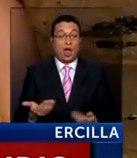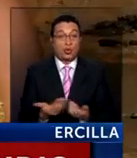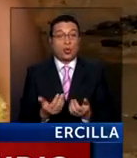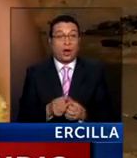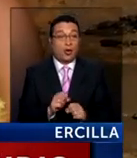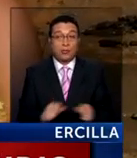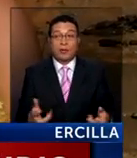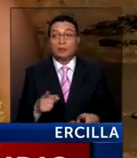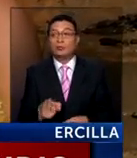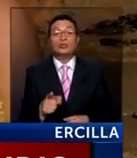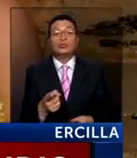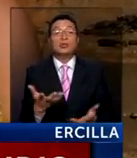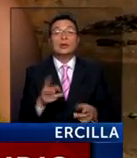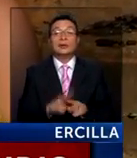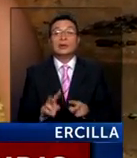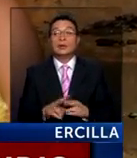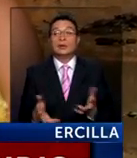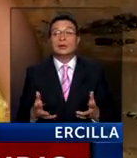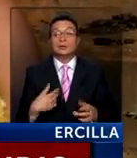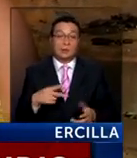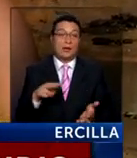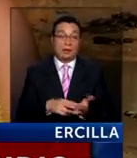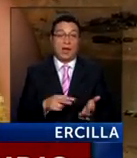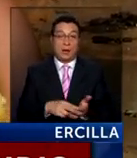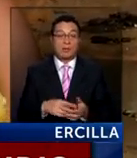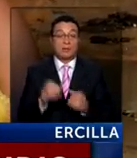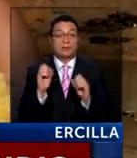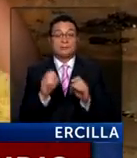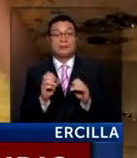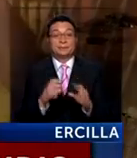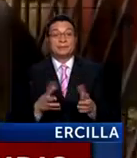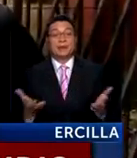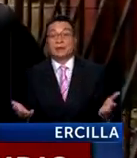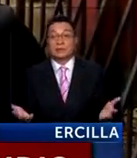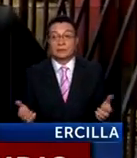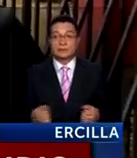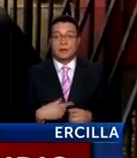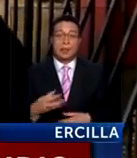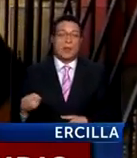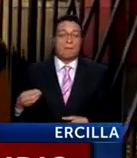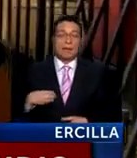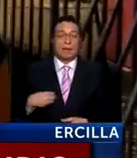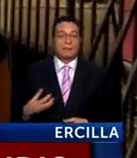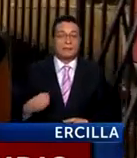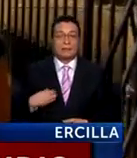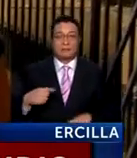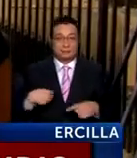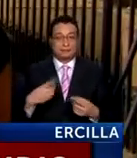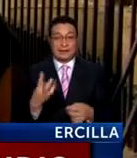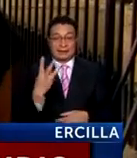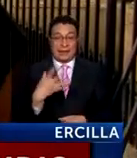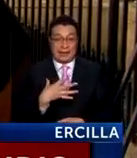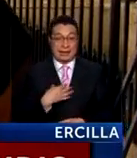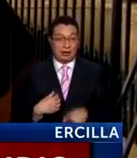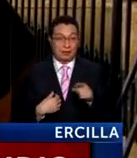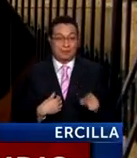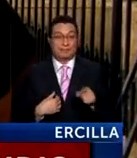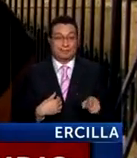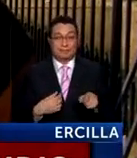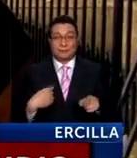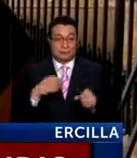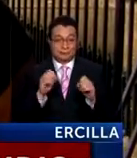qué vas a hacer m voy a tener que esperar que las clases se hablan una pena una pena porque yo acá tengo mis tres hijos nosotros